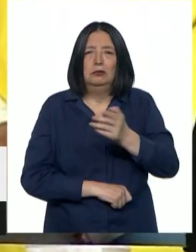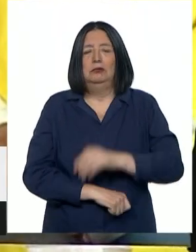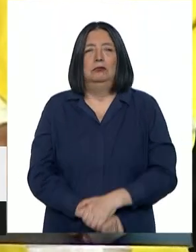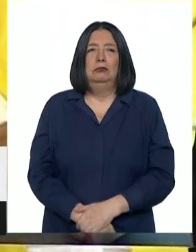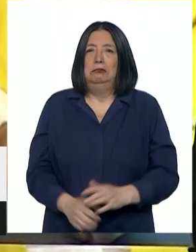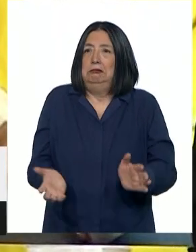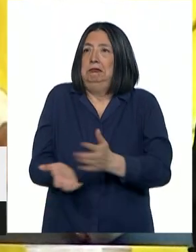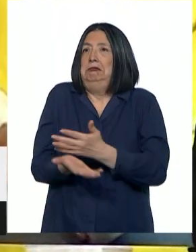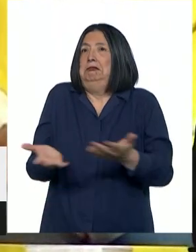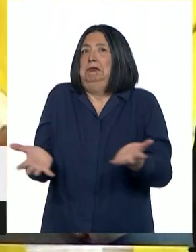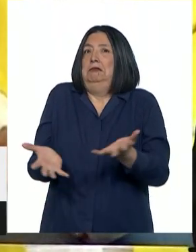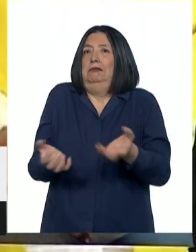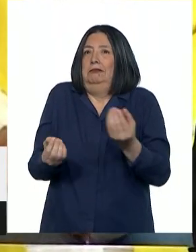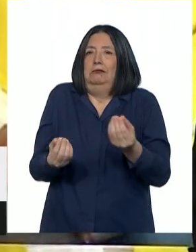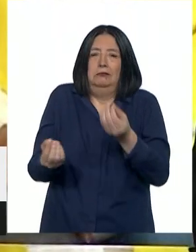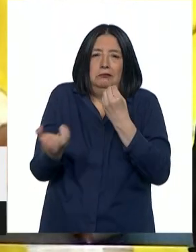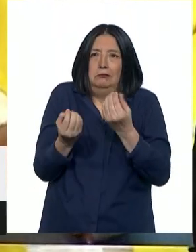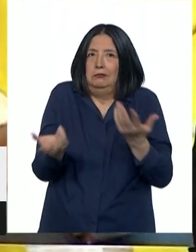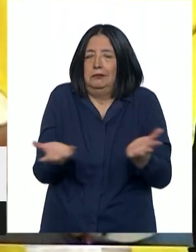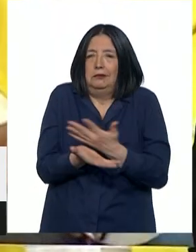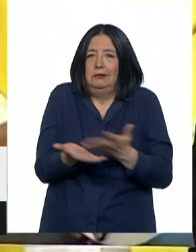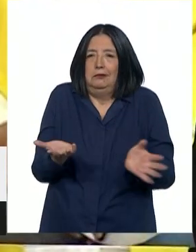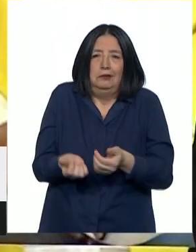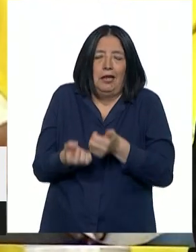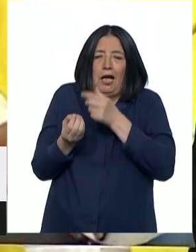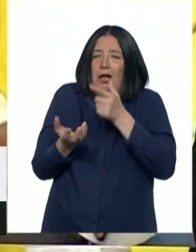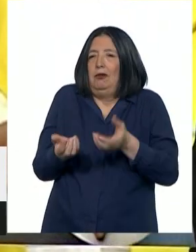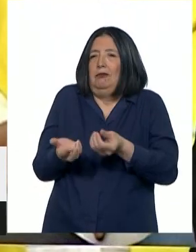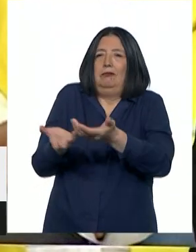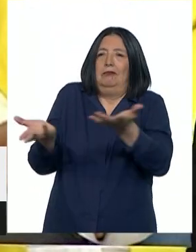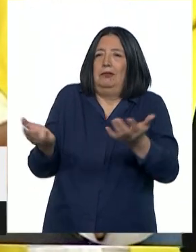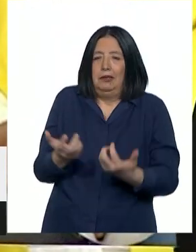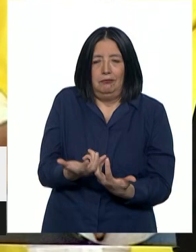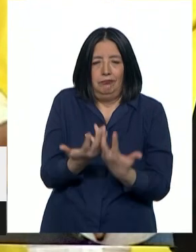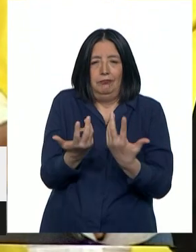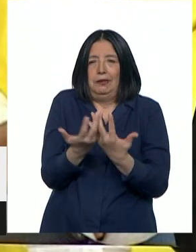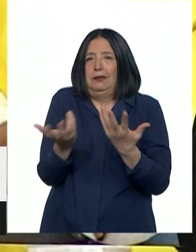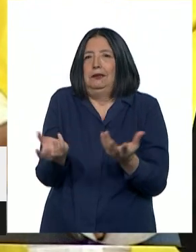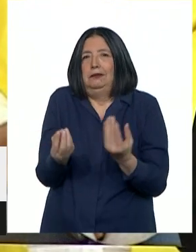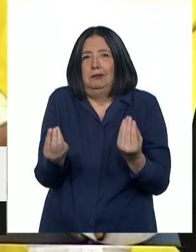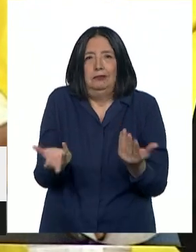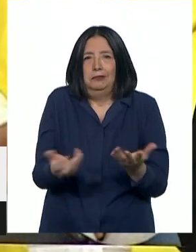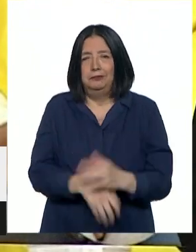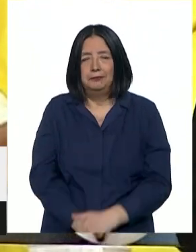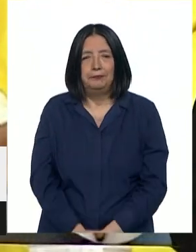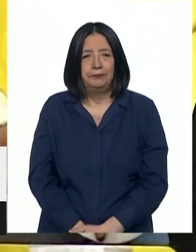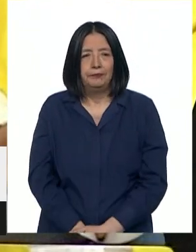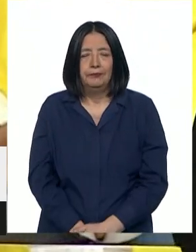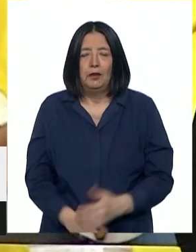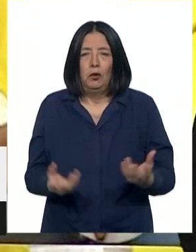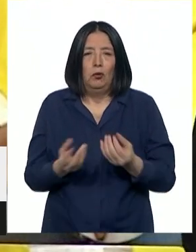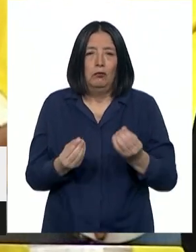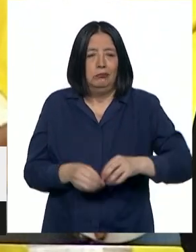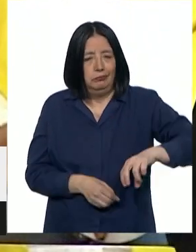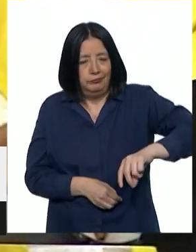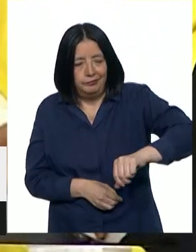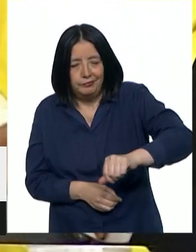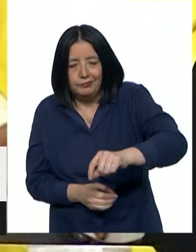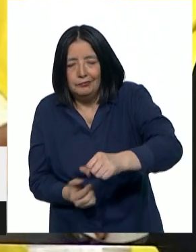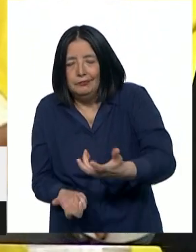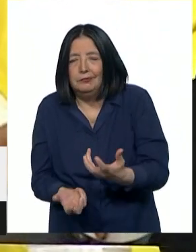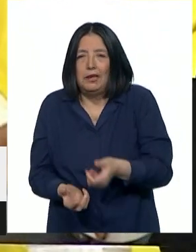Y si no, ¿cómo nos alimentamos si es que no damos agua a las plantas, a los sembríos?